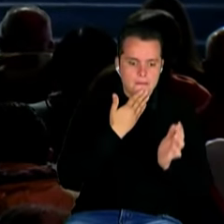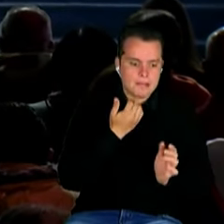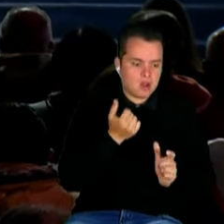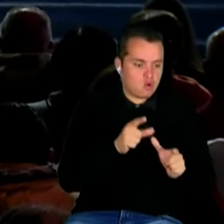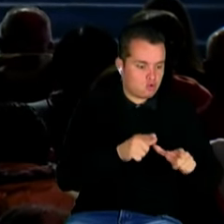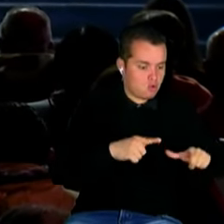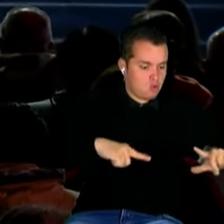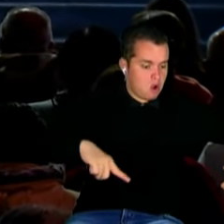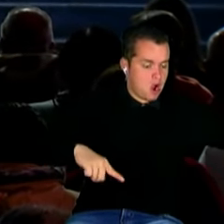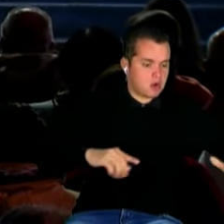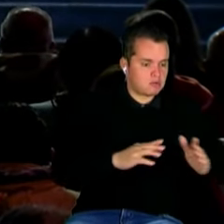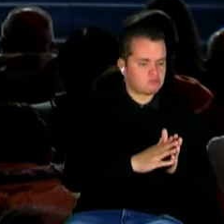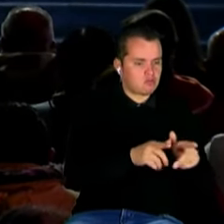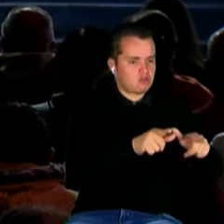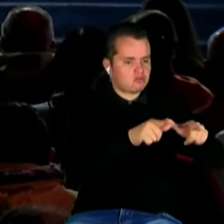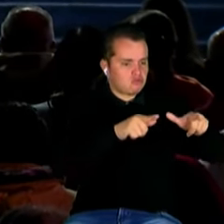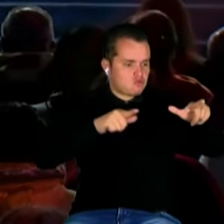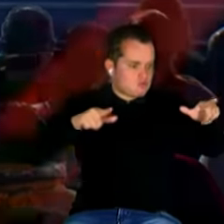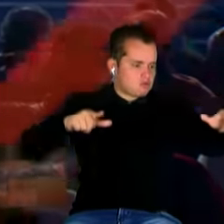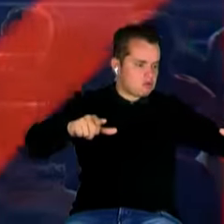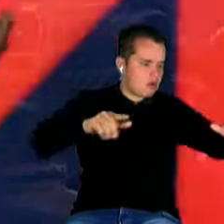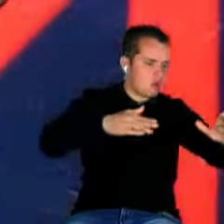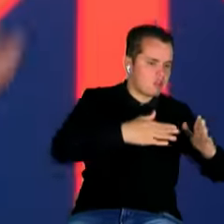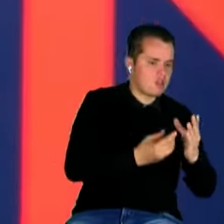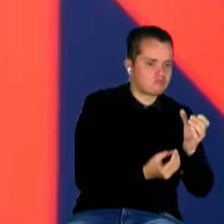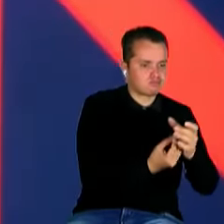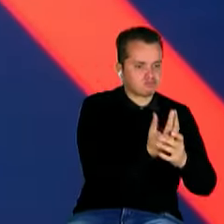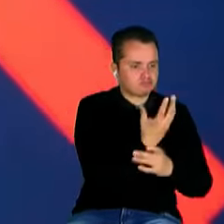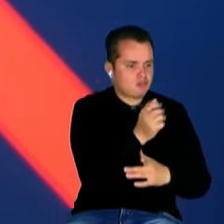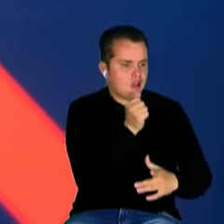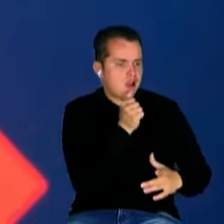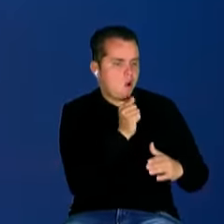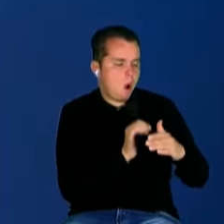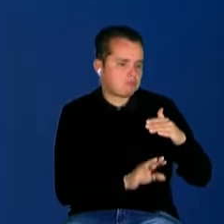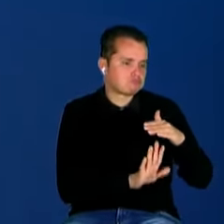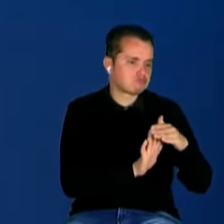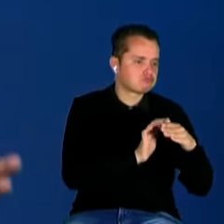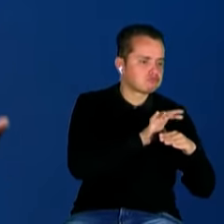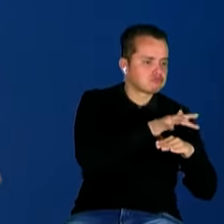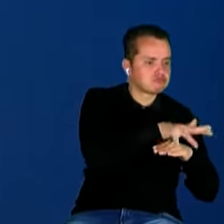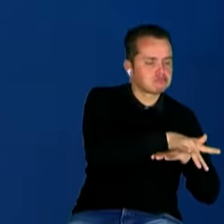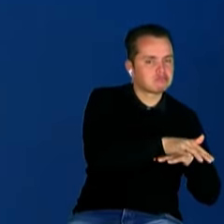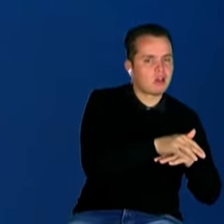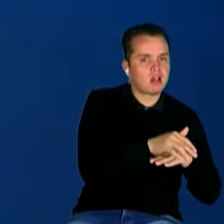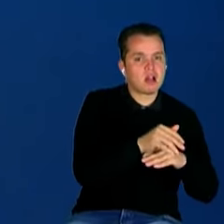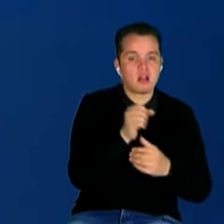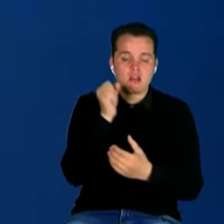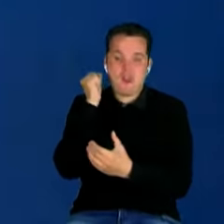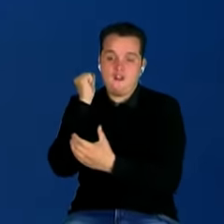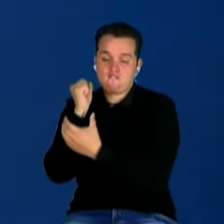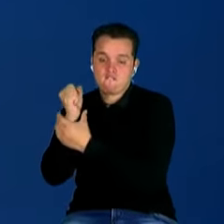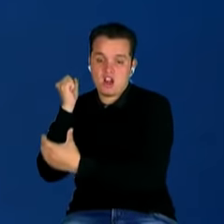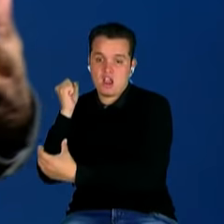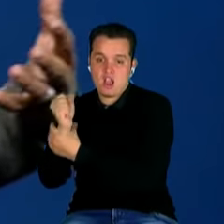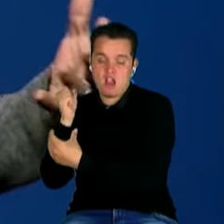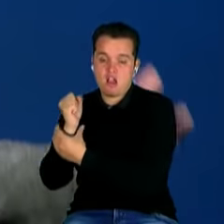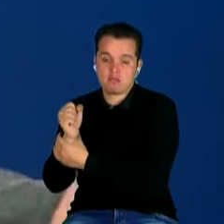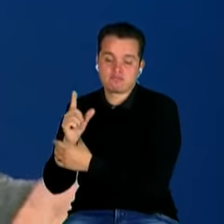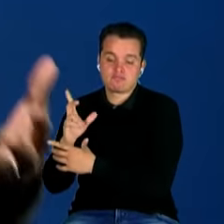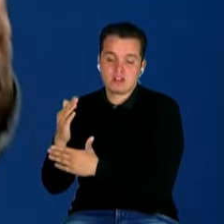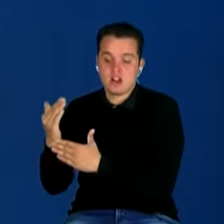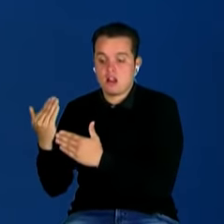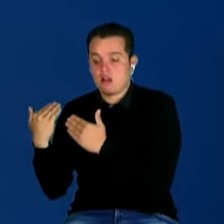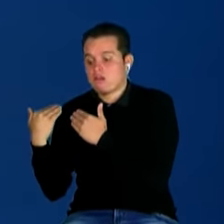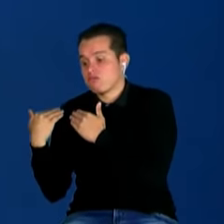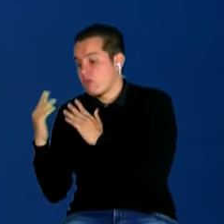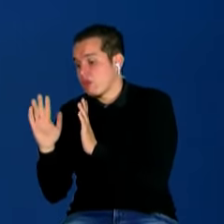parte, que eran lugares fértiles, de abundante agua. Y a Abraham le tocó la parte